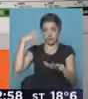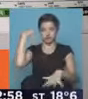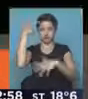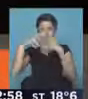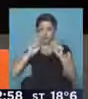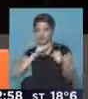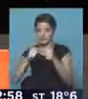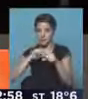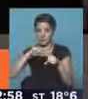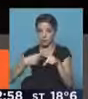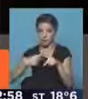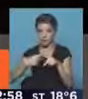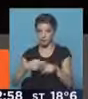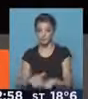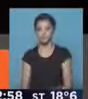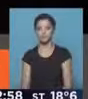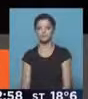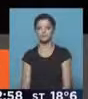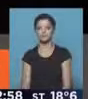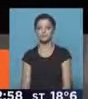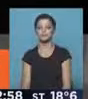político.